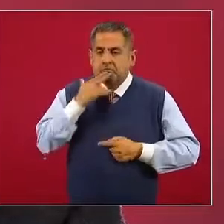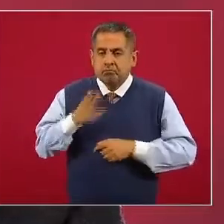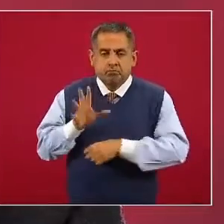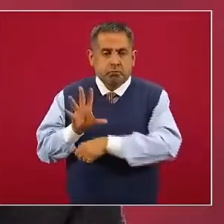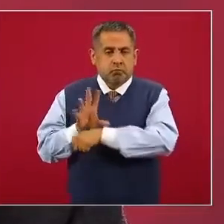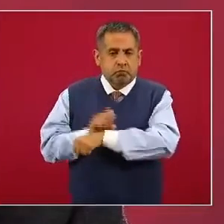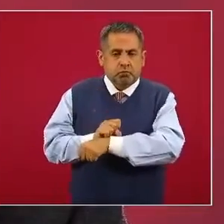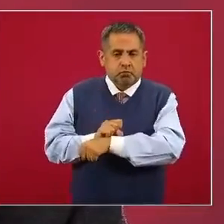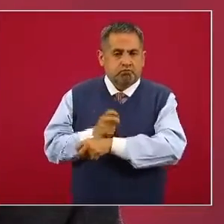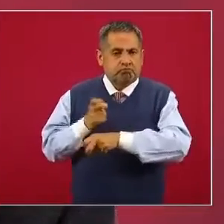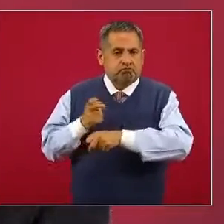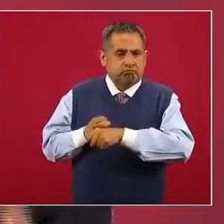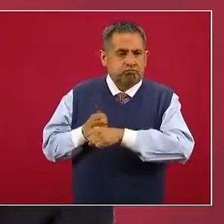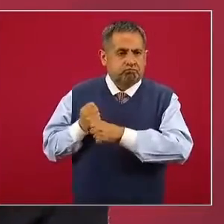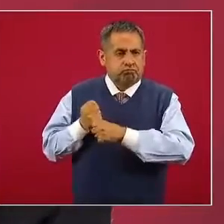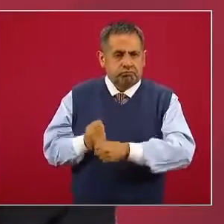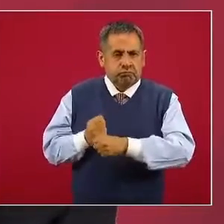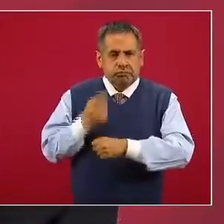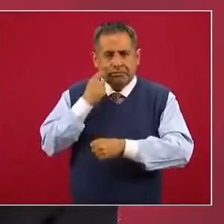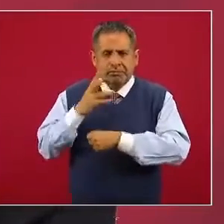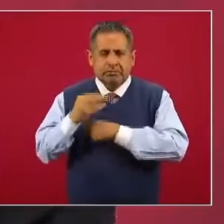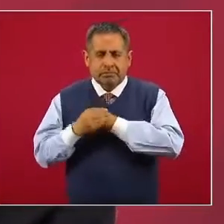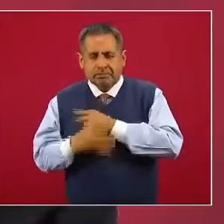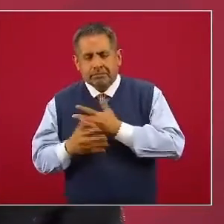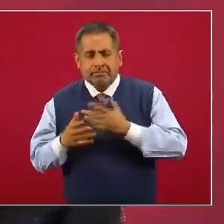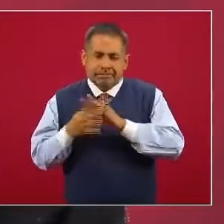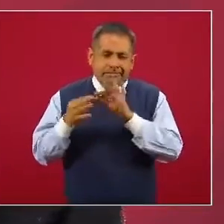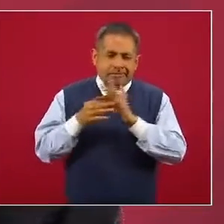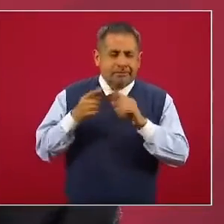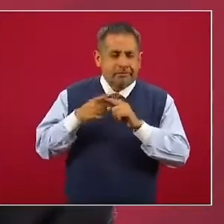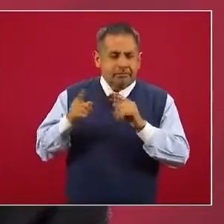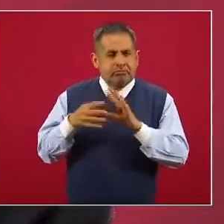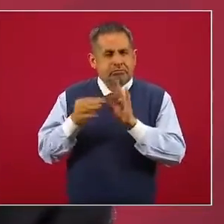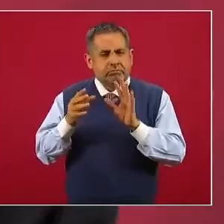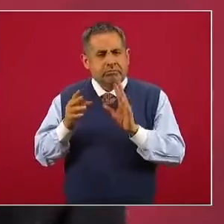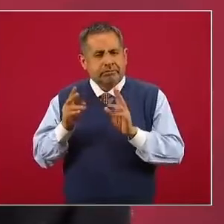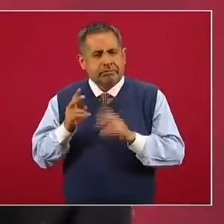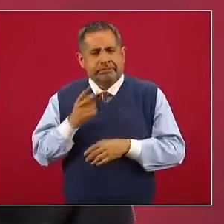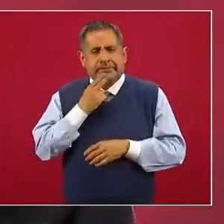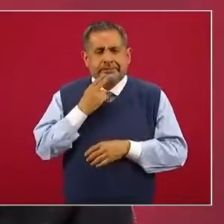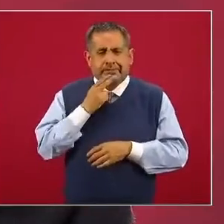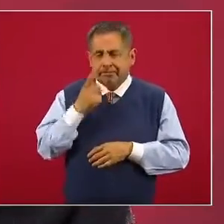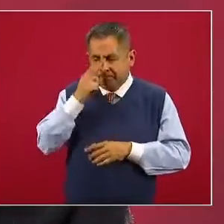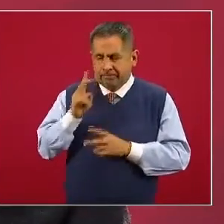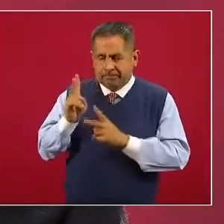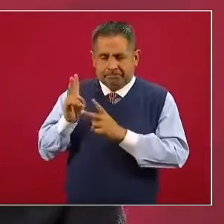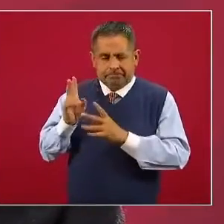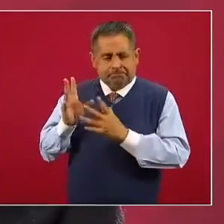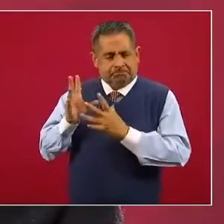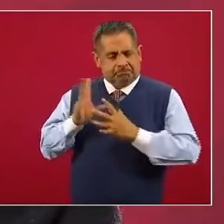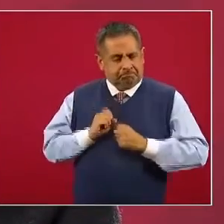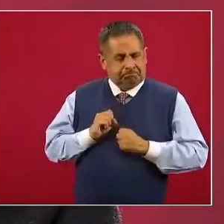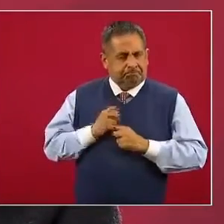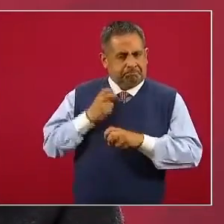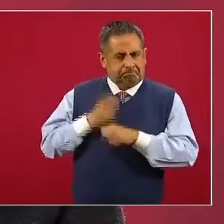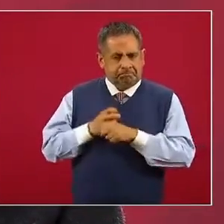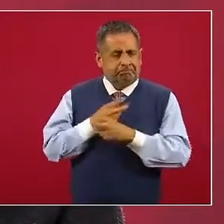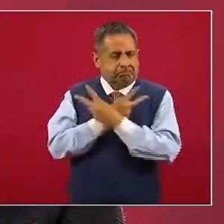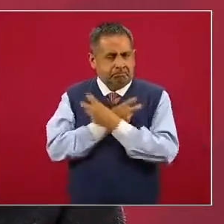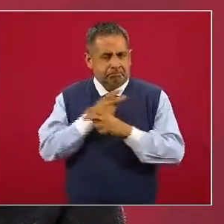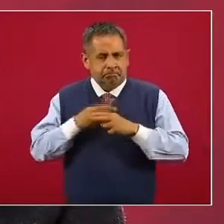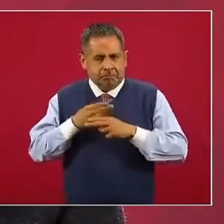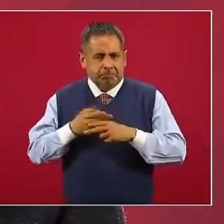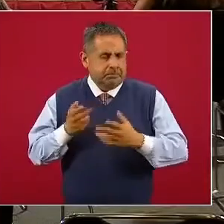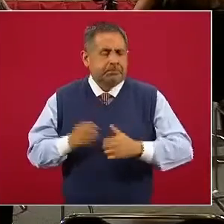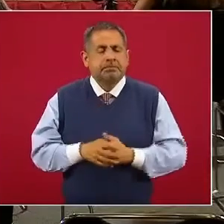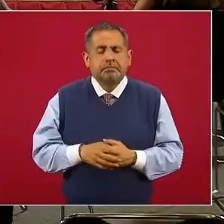absorción, y no sería demasiado largo explicar todos los detalles, pero digamos el metabolismo del calcio. En este sentido, se